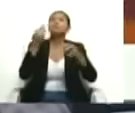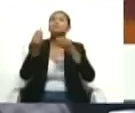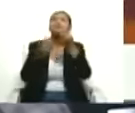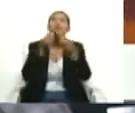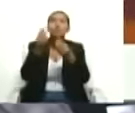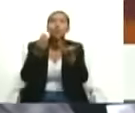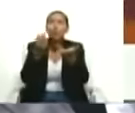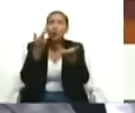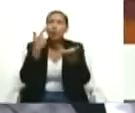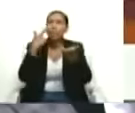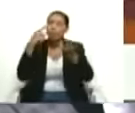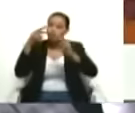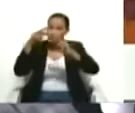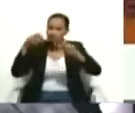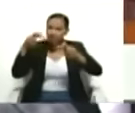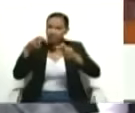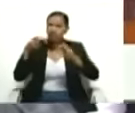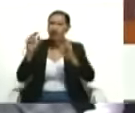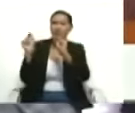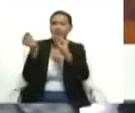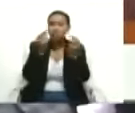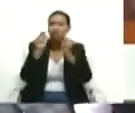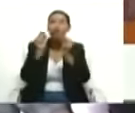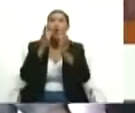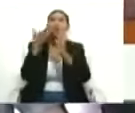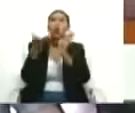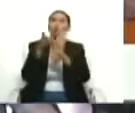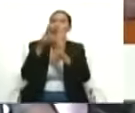ellos detener con su Corte Internacional de Justicia,